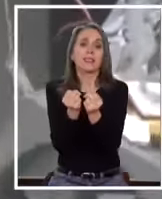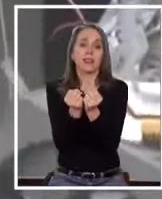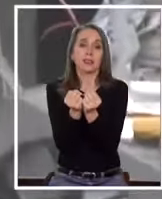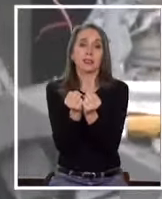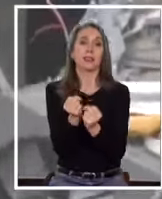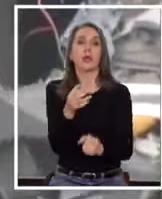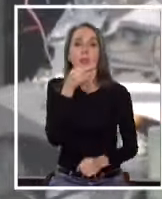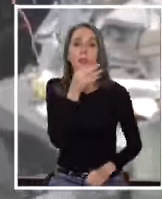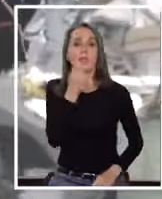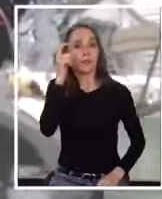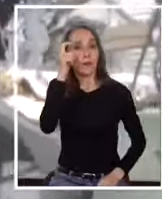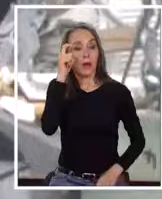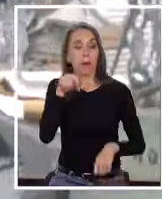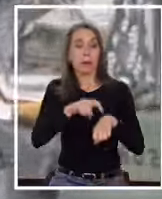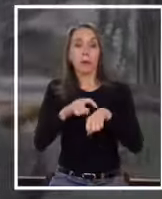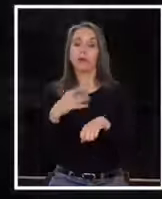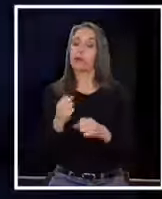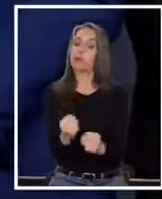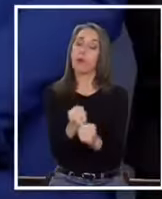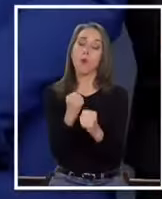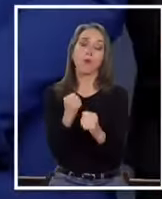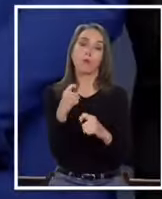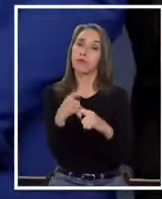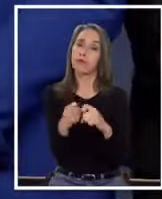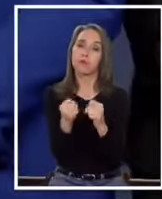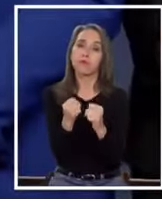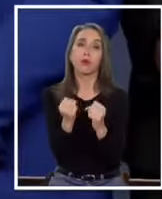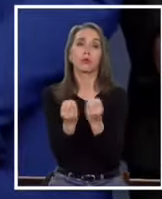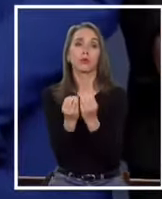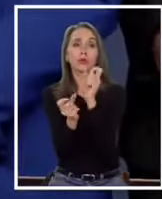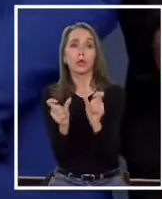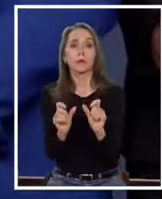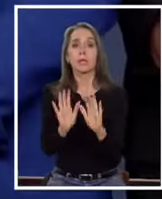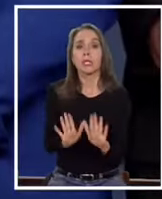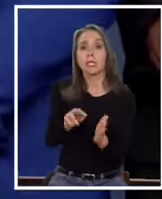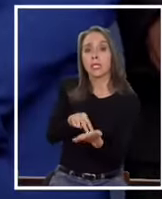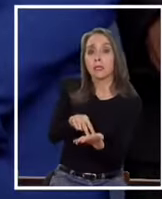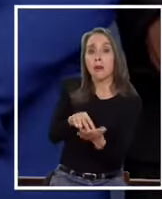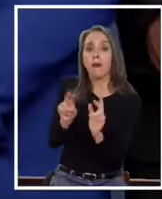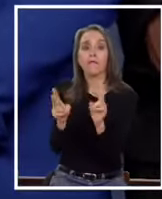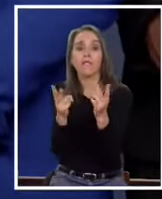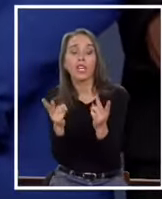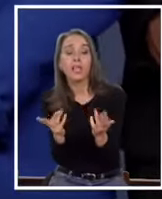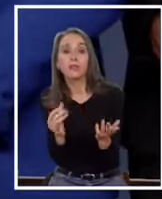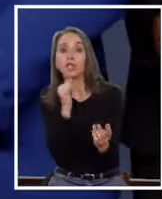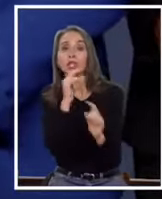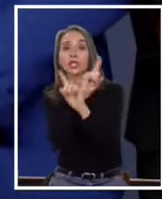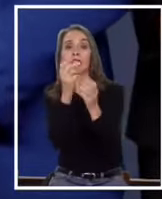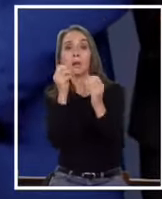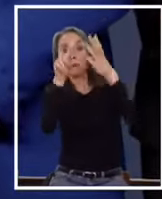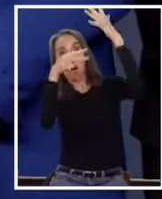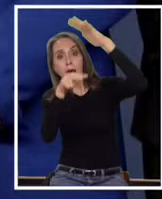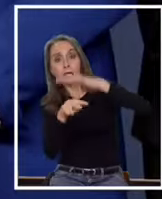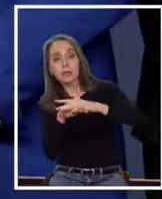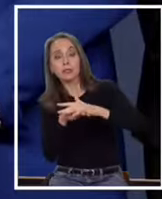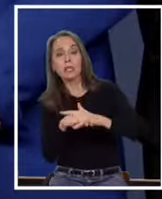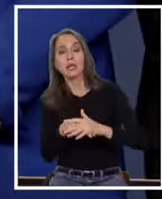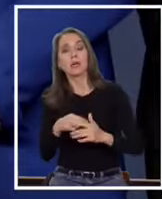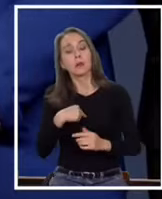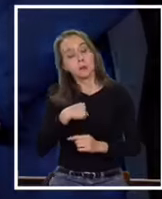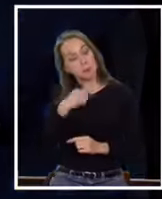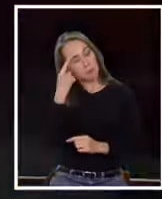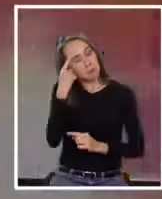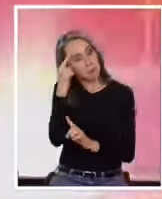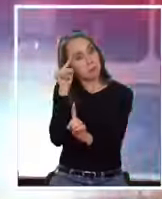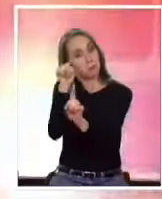Este es un momento muy duro. Mucha gente esperando. Están vivos, no sabemos qué va a pasar. Nuestros corazones están con